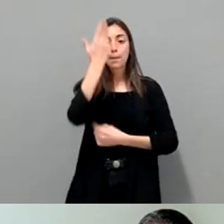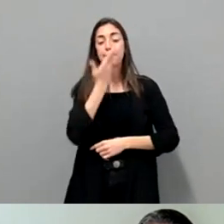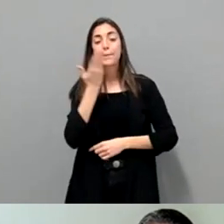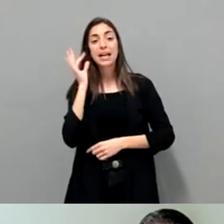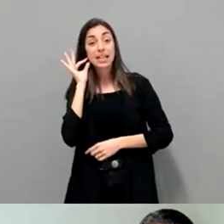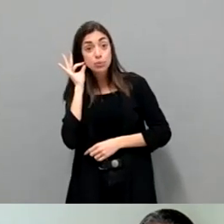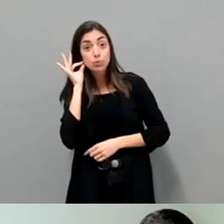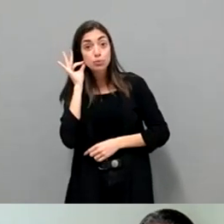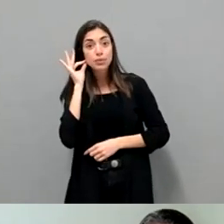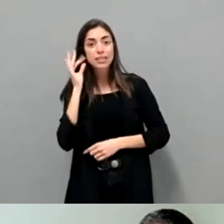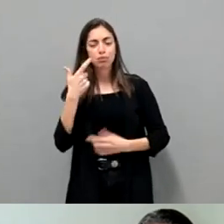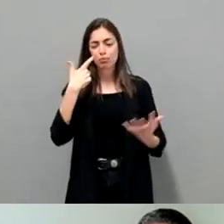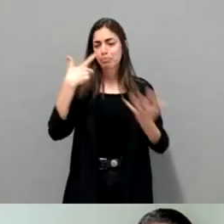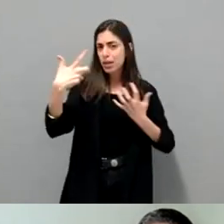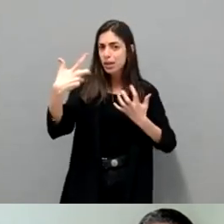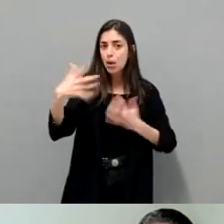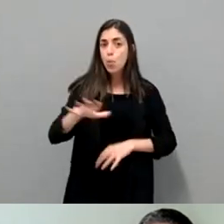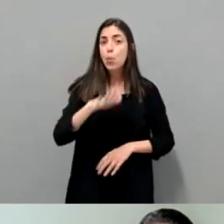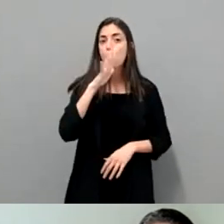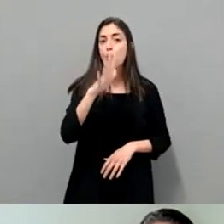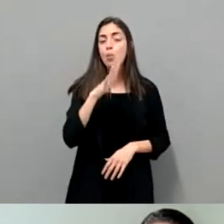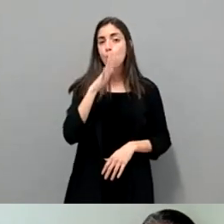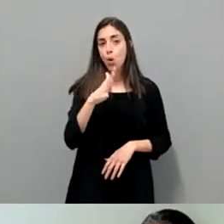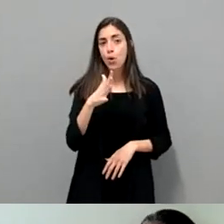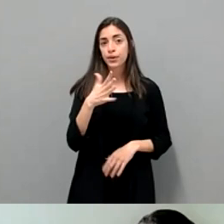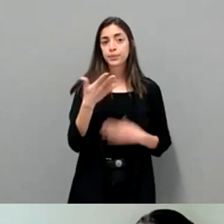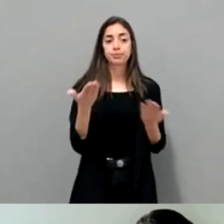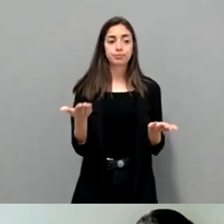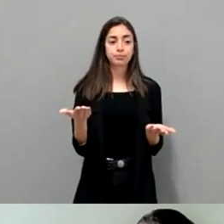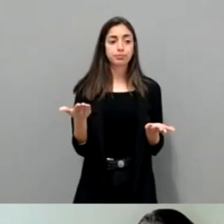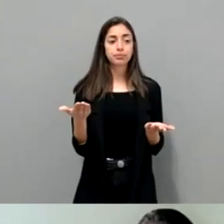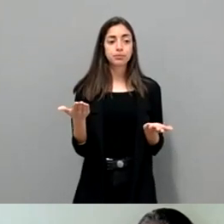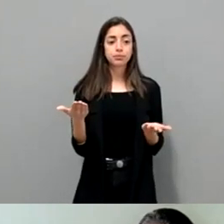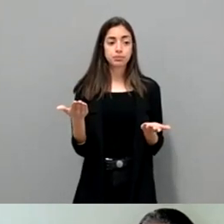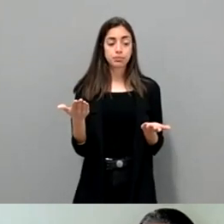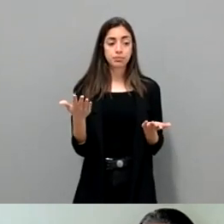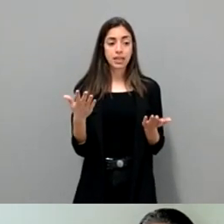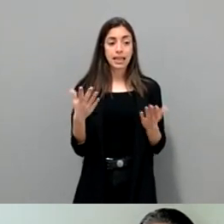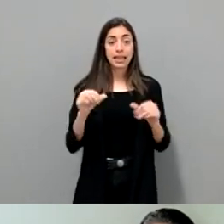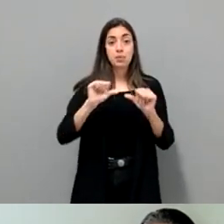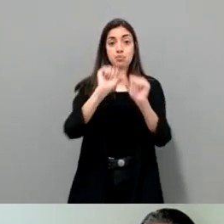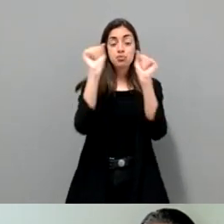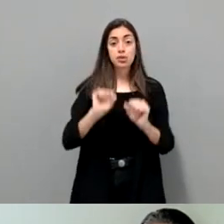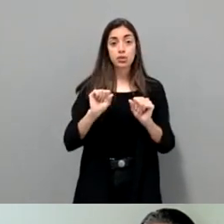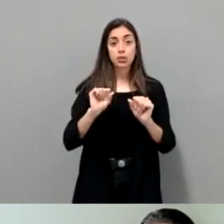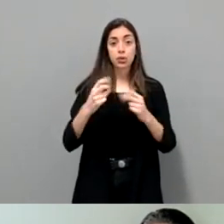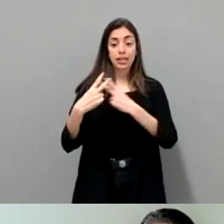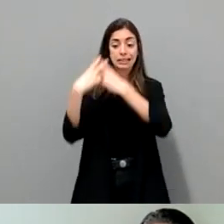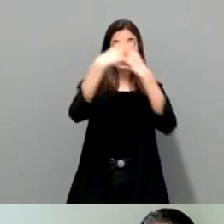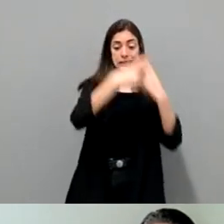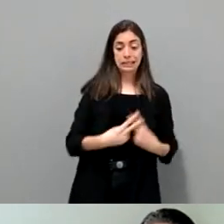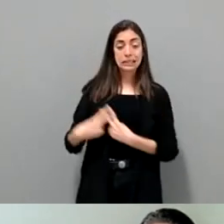se acentúa porque, como los métodos de radiodiagnóstico no